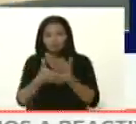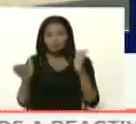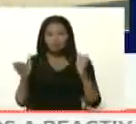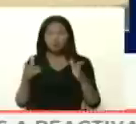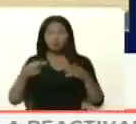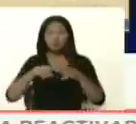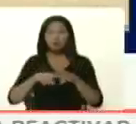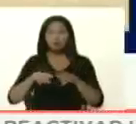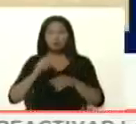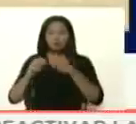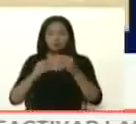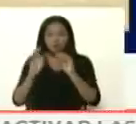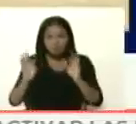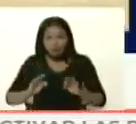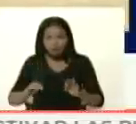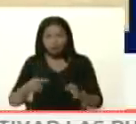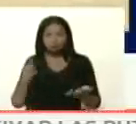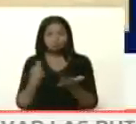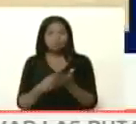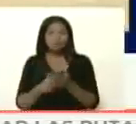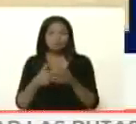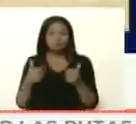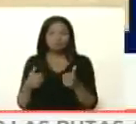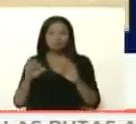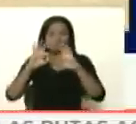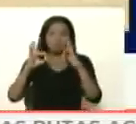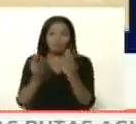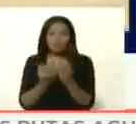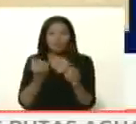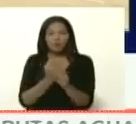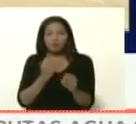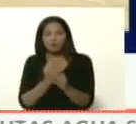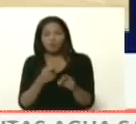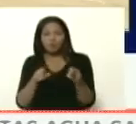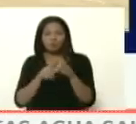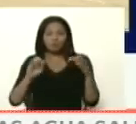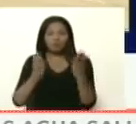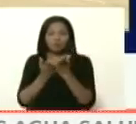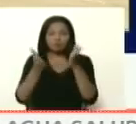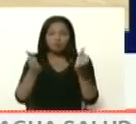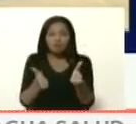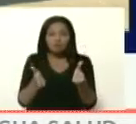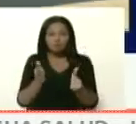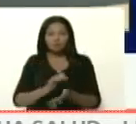un precio justo para la familia, para el trabajador, para el estudiante.